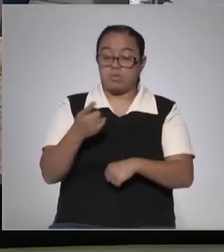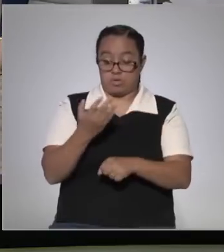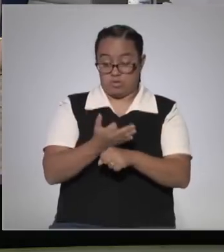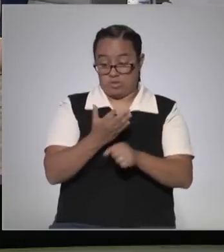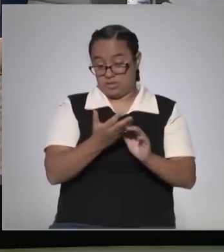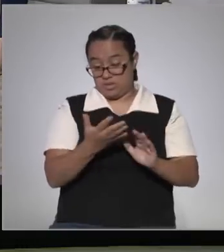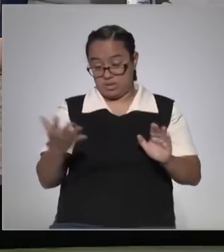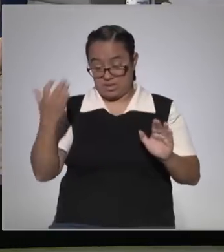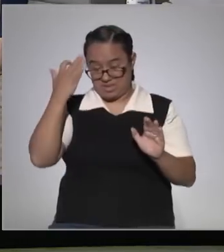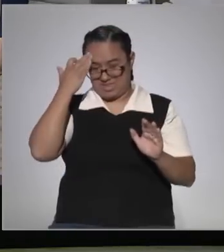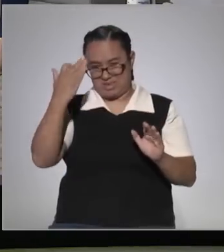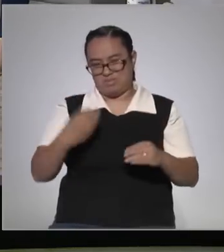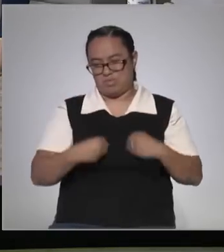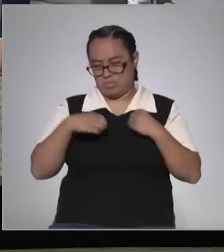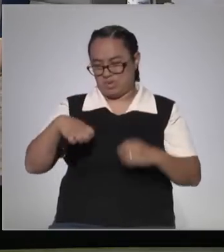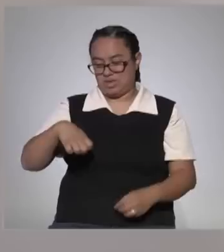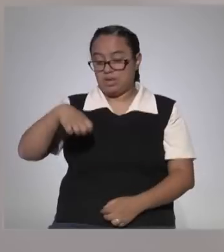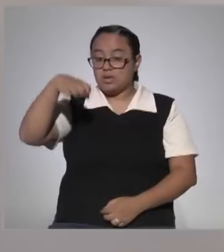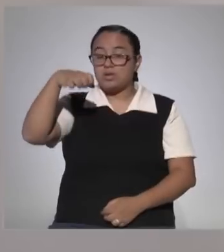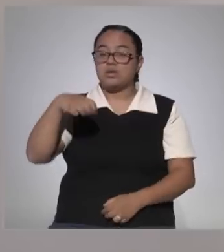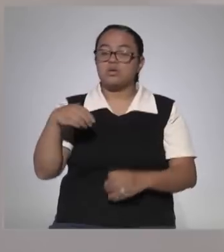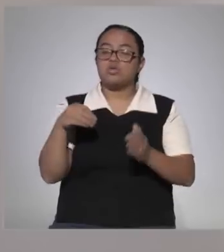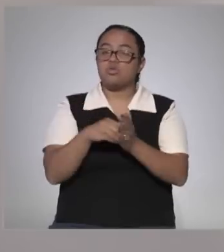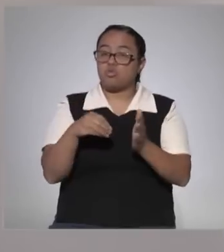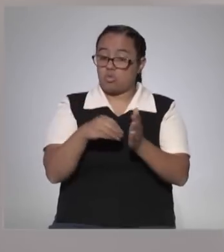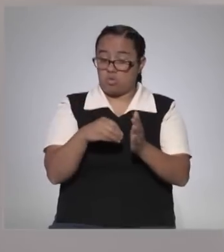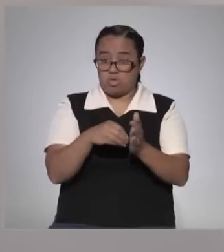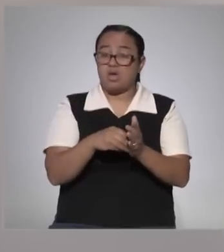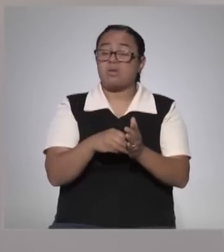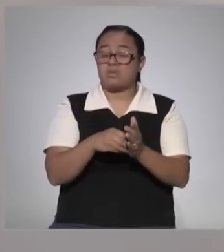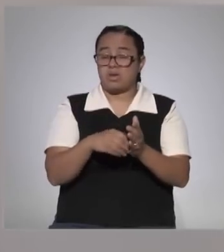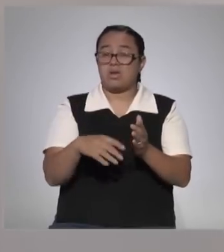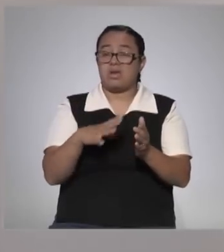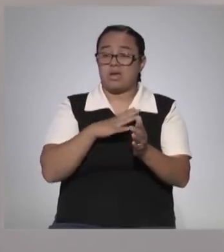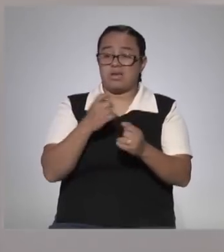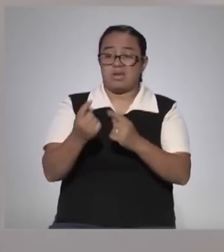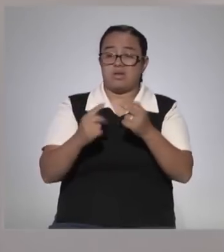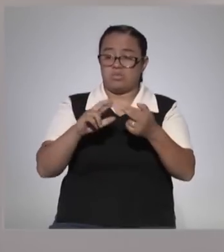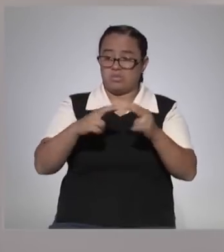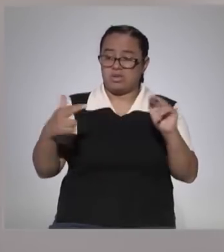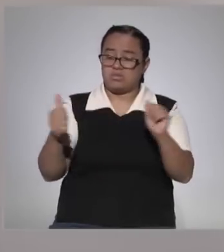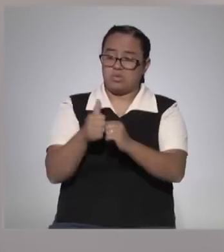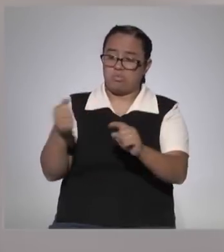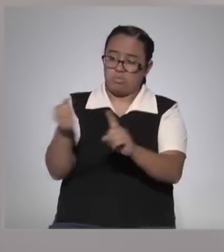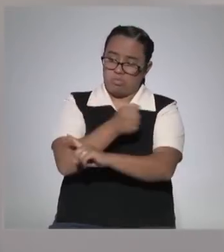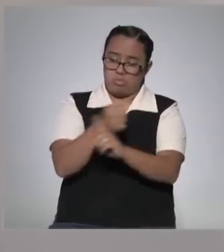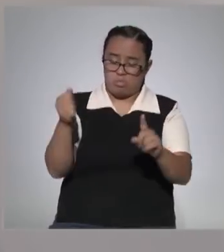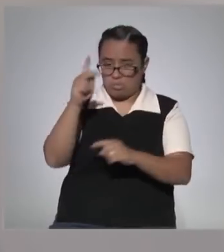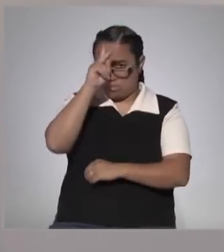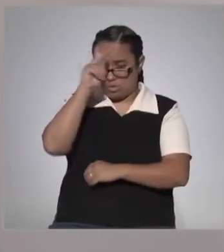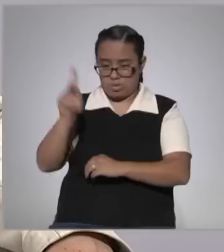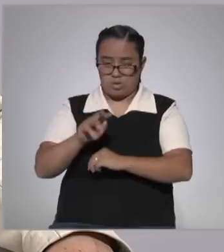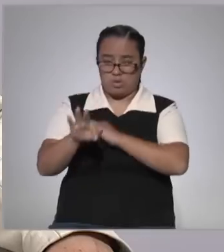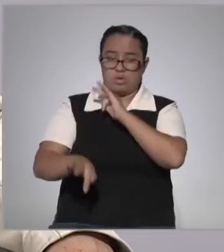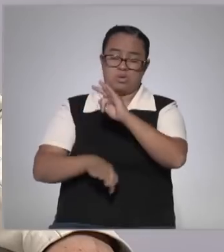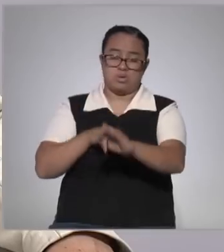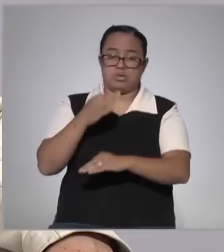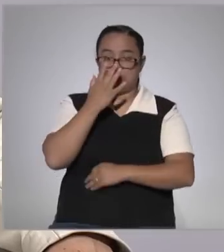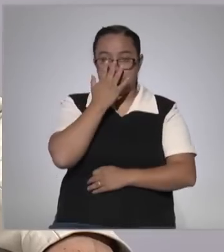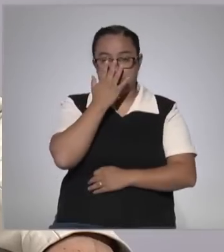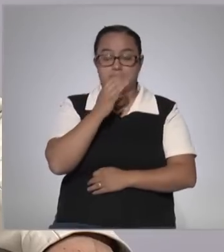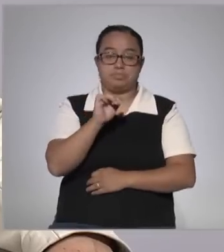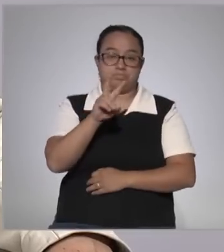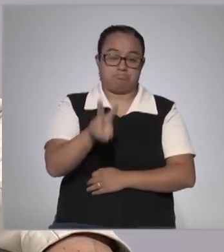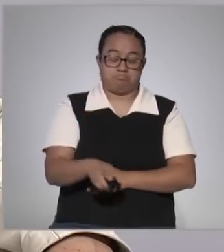vida, pues sigue habiendo, lamentablemente, hay relaciones de violencia por parte de las parejas, ¿no? Así es.